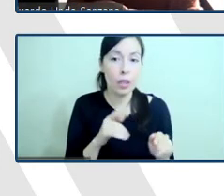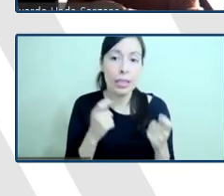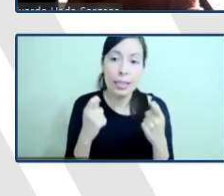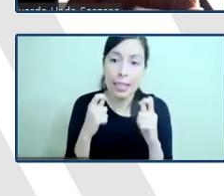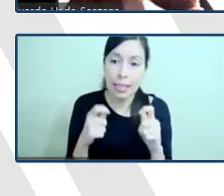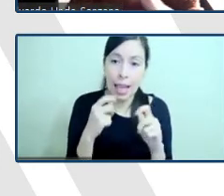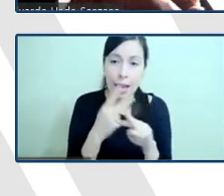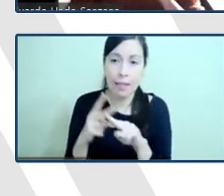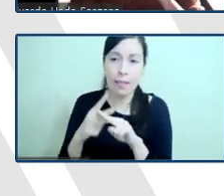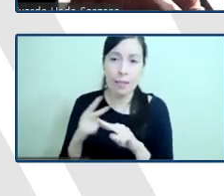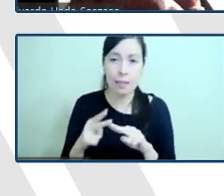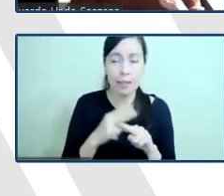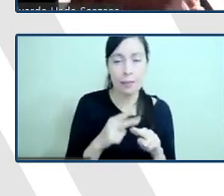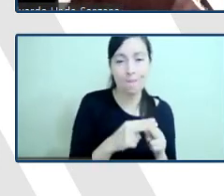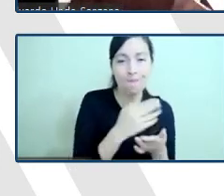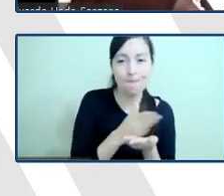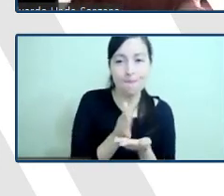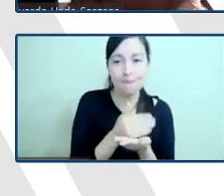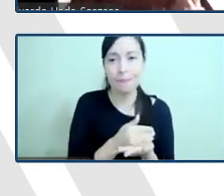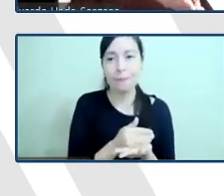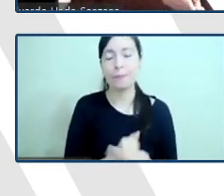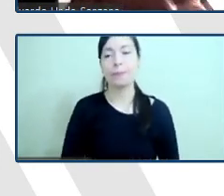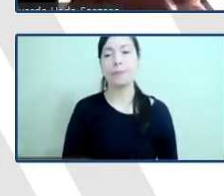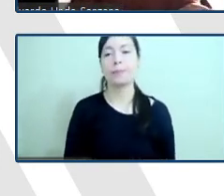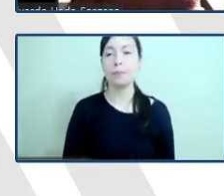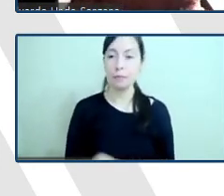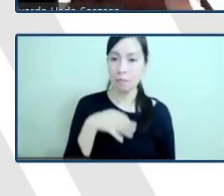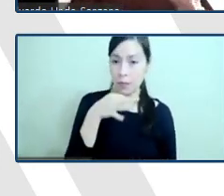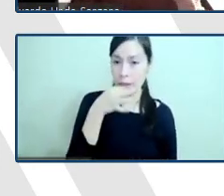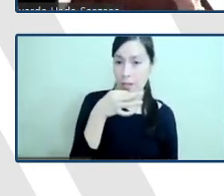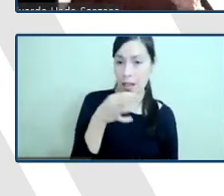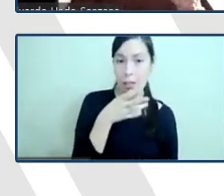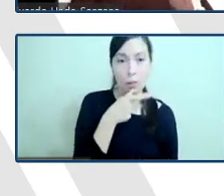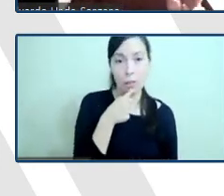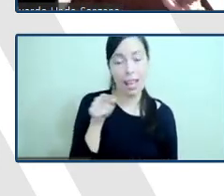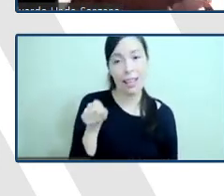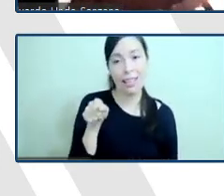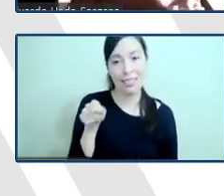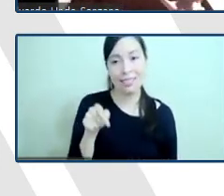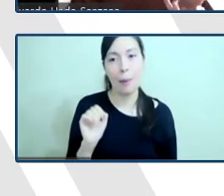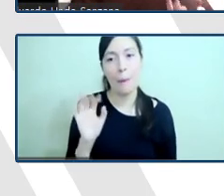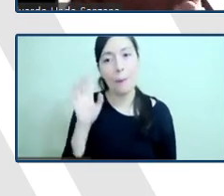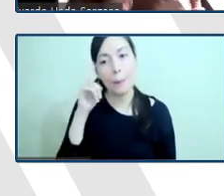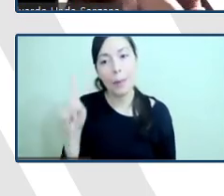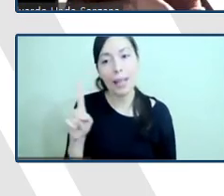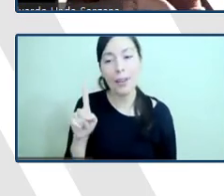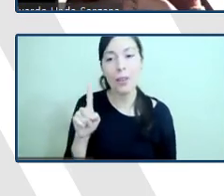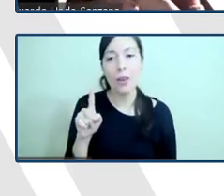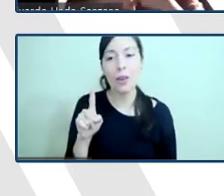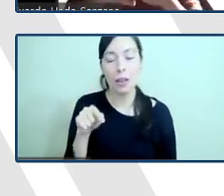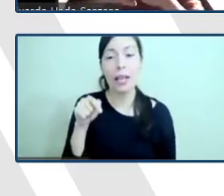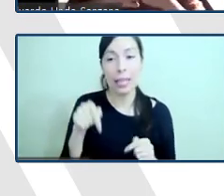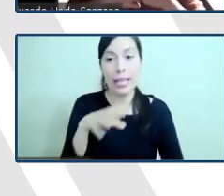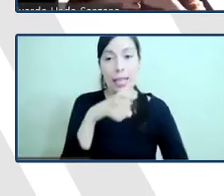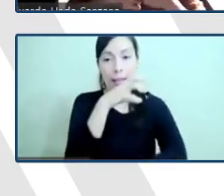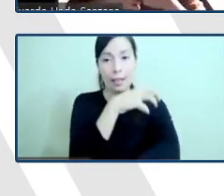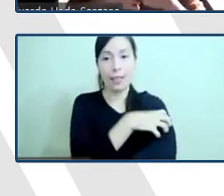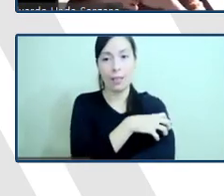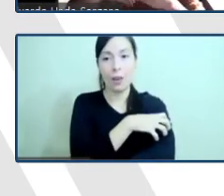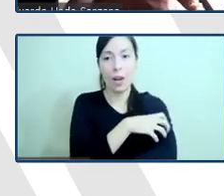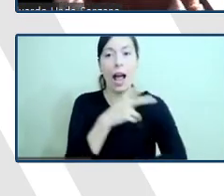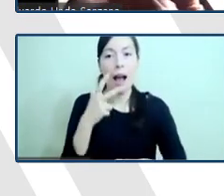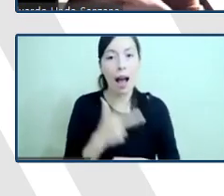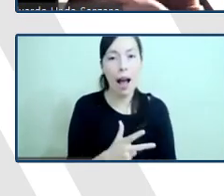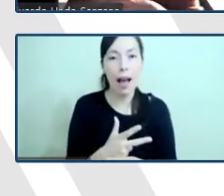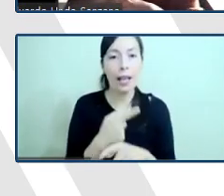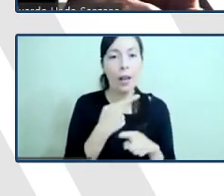bien profesional al respecto. Pero como decía, no tenemos Montezuma, sin embargo, también desde nuestra región estamos haciendo